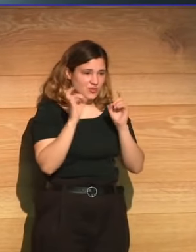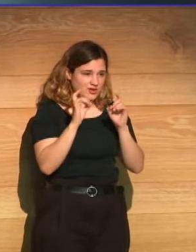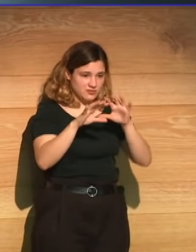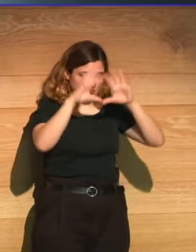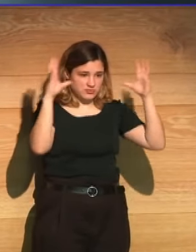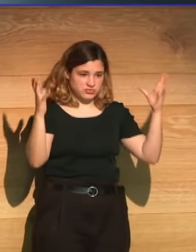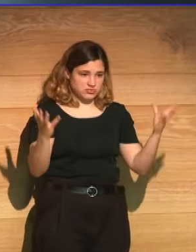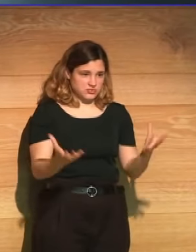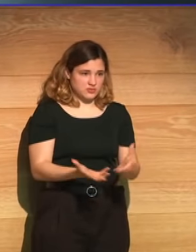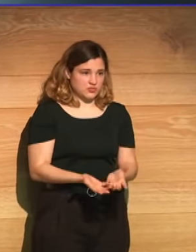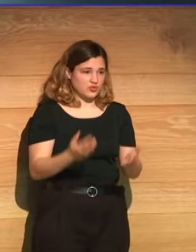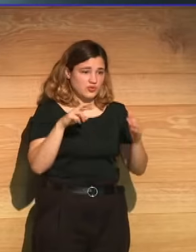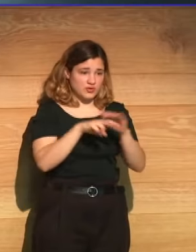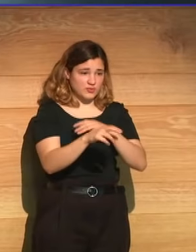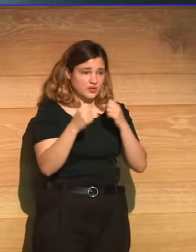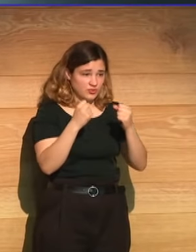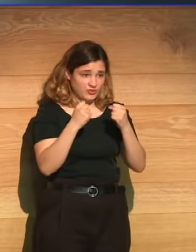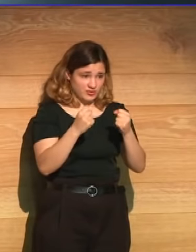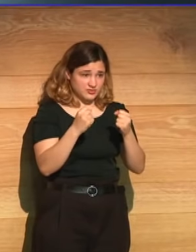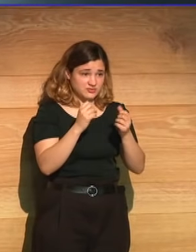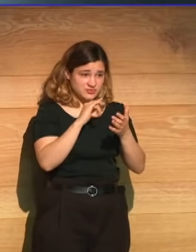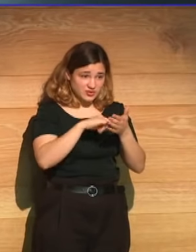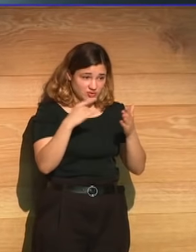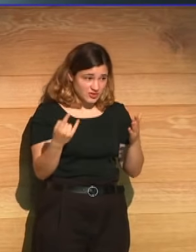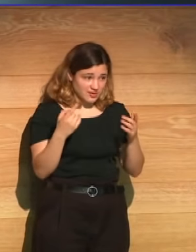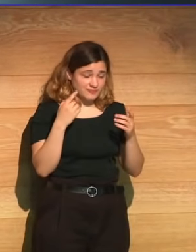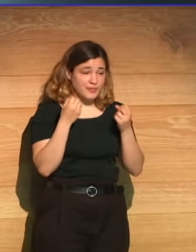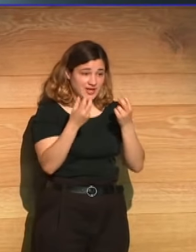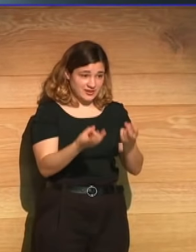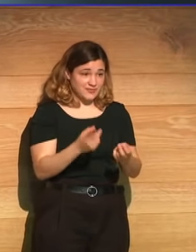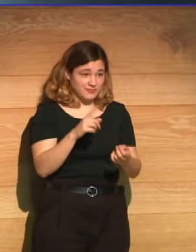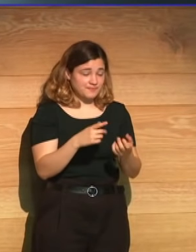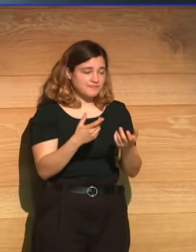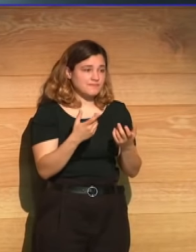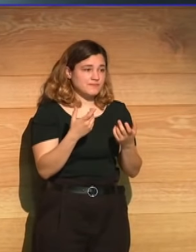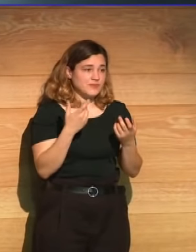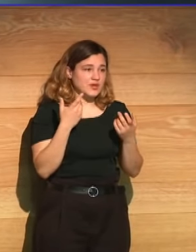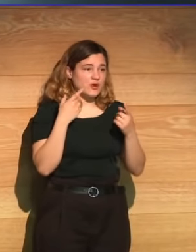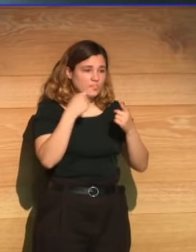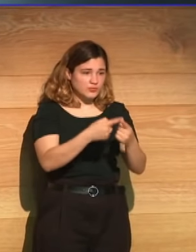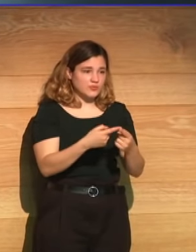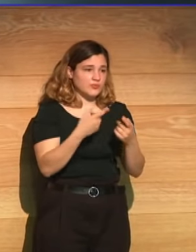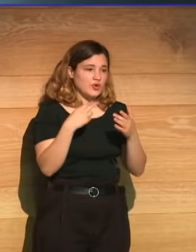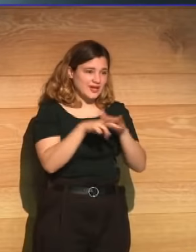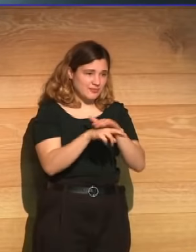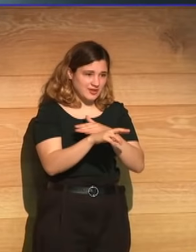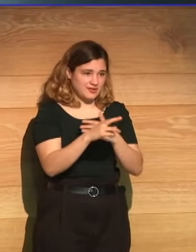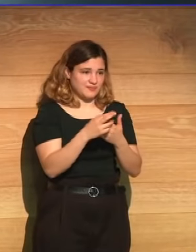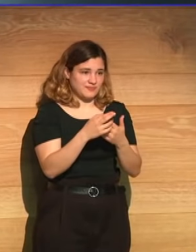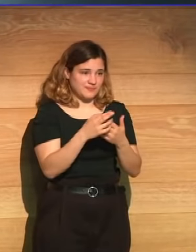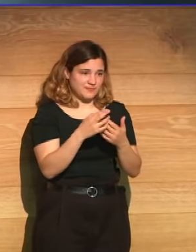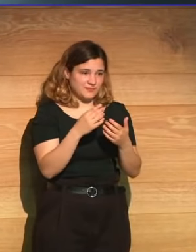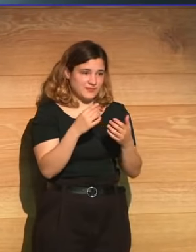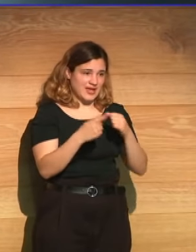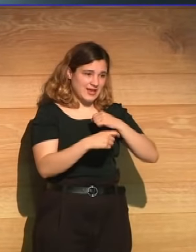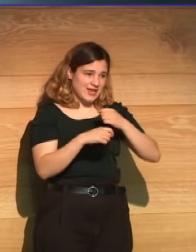entero. Es una herramienta poderosísima. La tecnología sirve y se necesita no solamente como herramienta para conocerla, que es importante que en